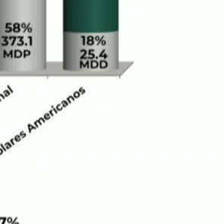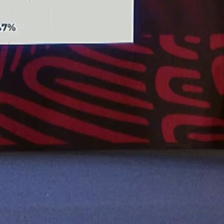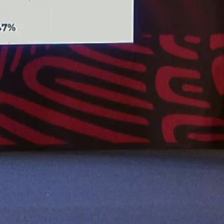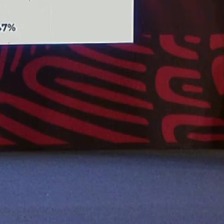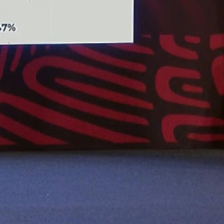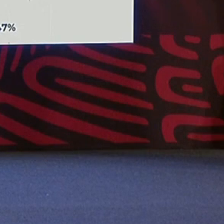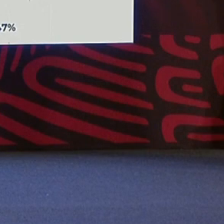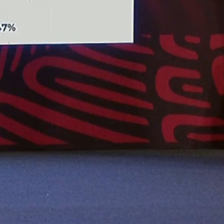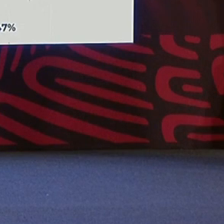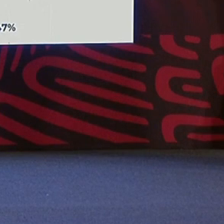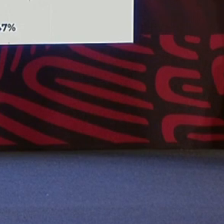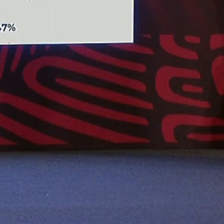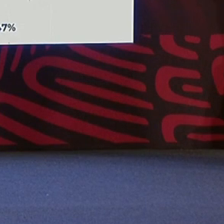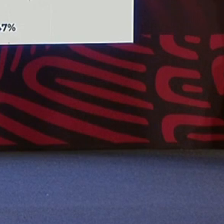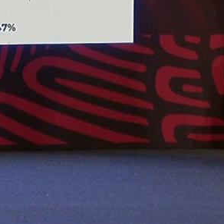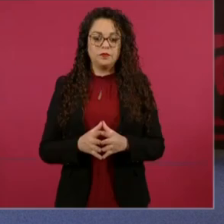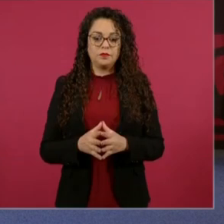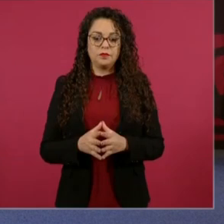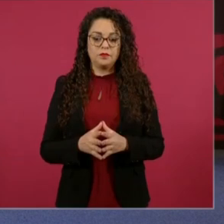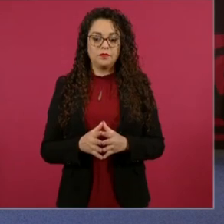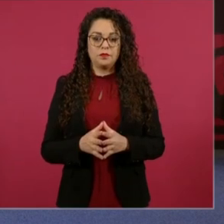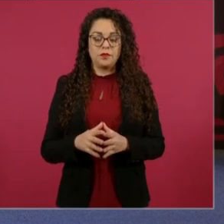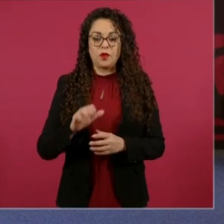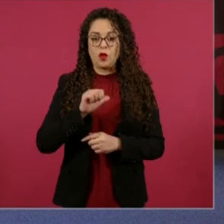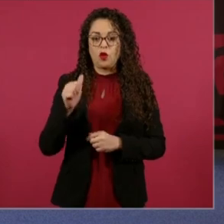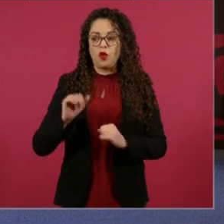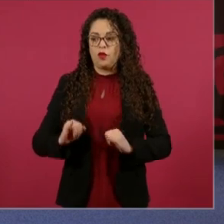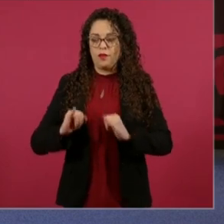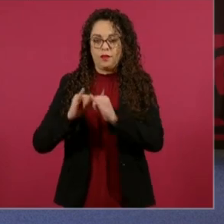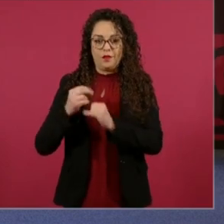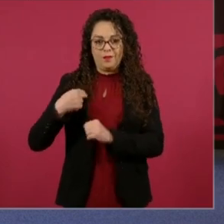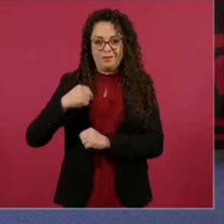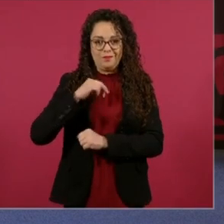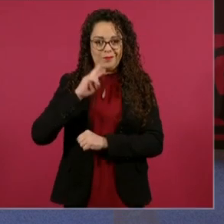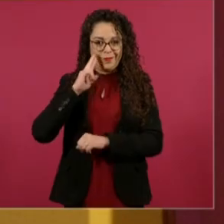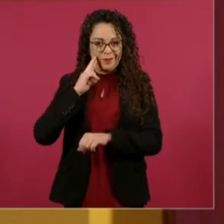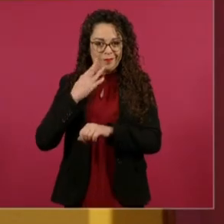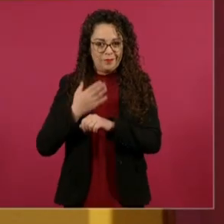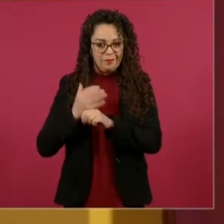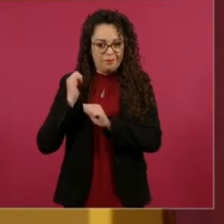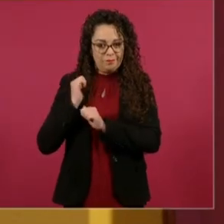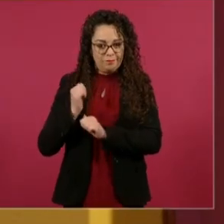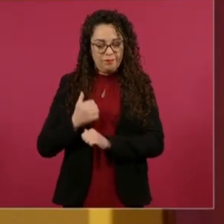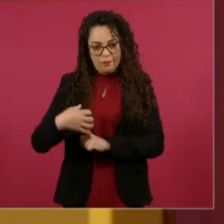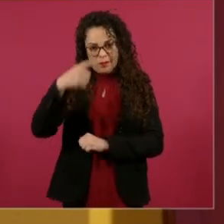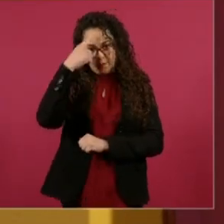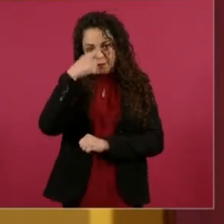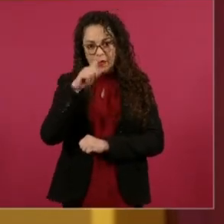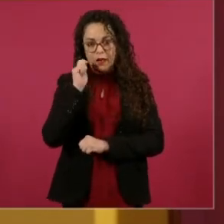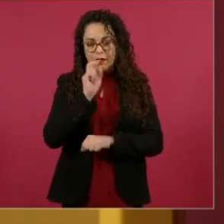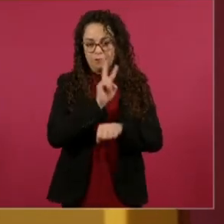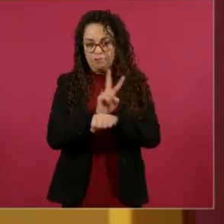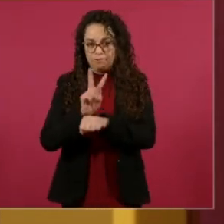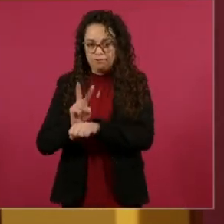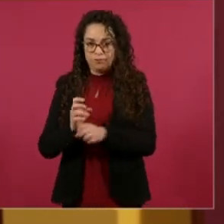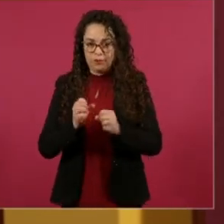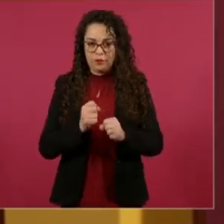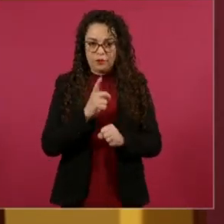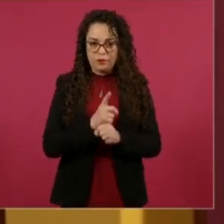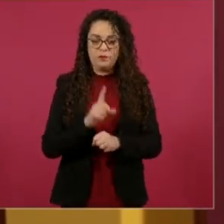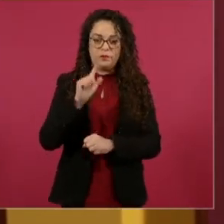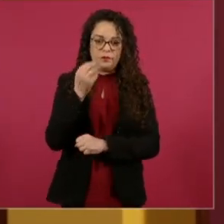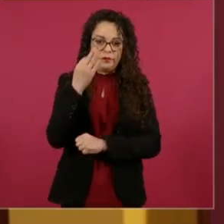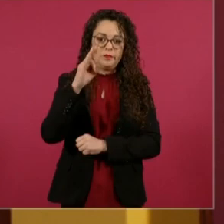demás dependencias que nos encargamos o participamos en la seguridad pública, 53%.